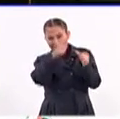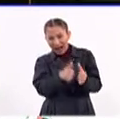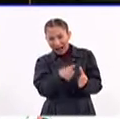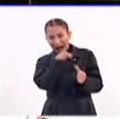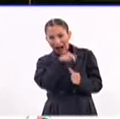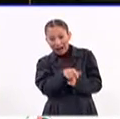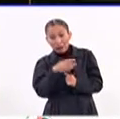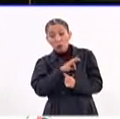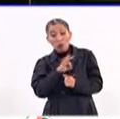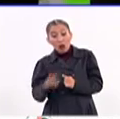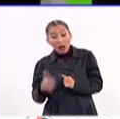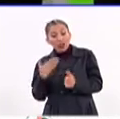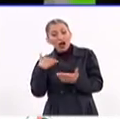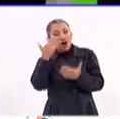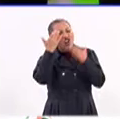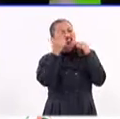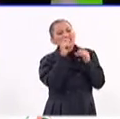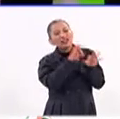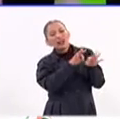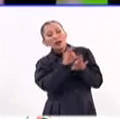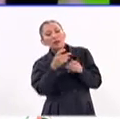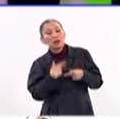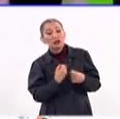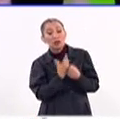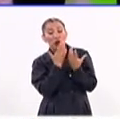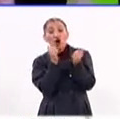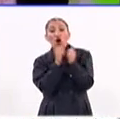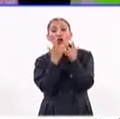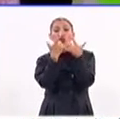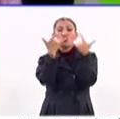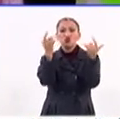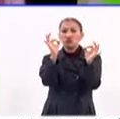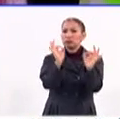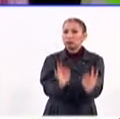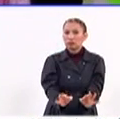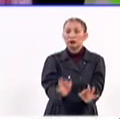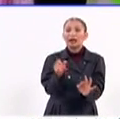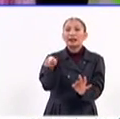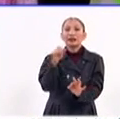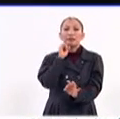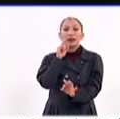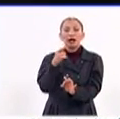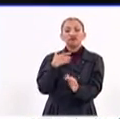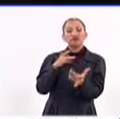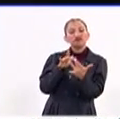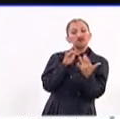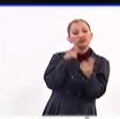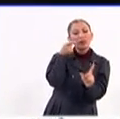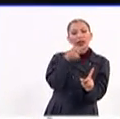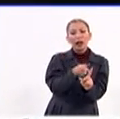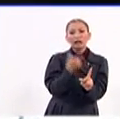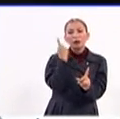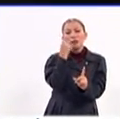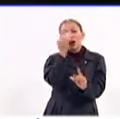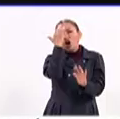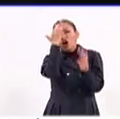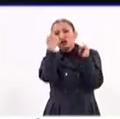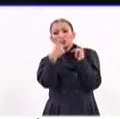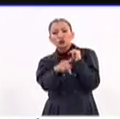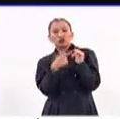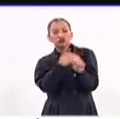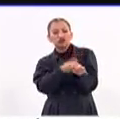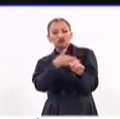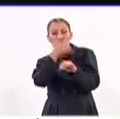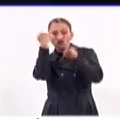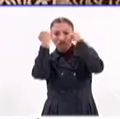artes tendrán la oportunidad de conocer el trabajo de poetas con trayectorias consolidadas y establecer un diálogo directo y próximo para conocer sus